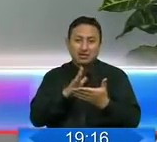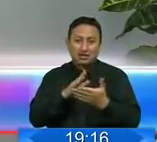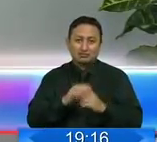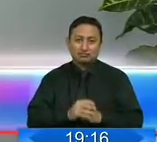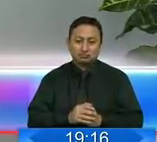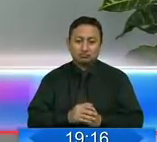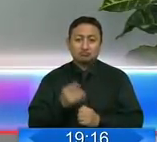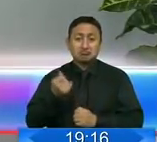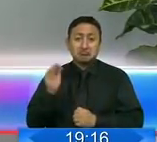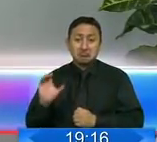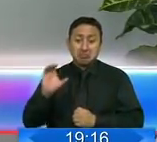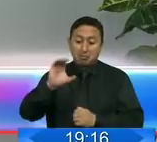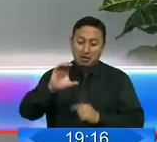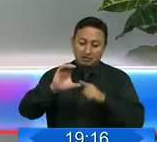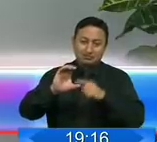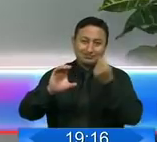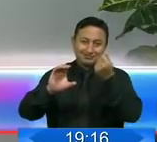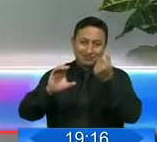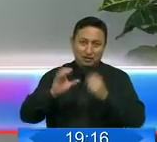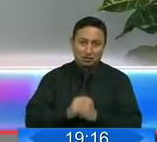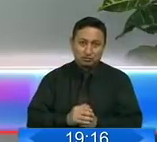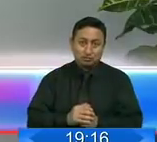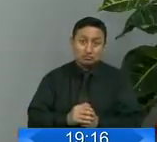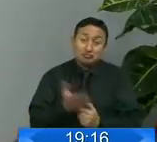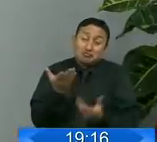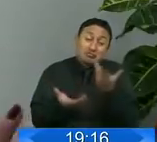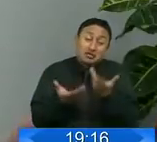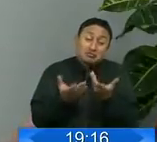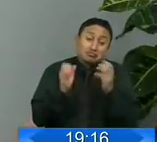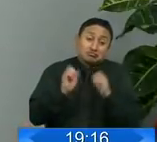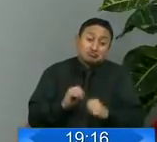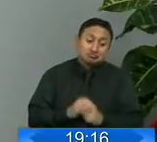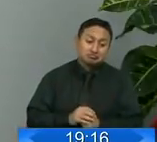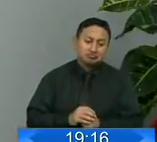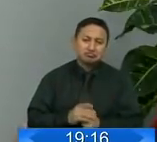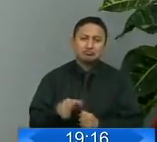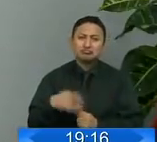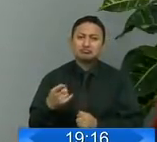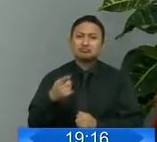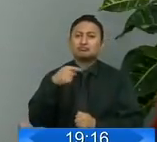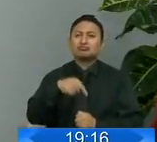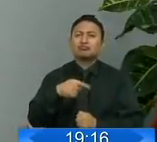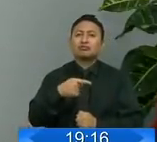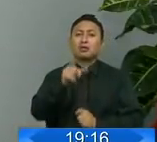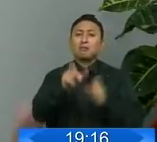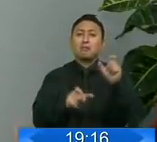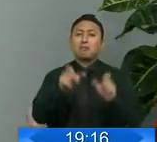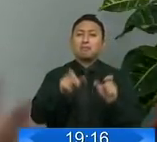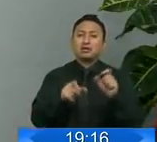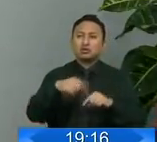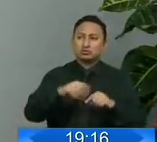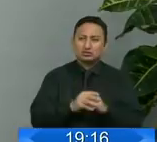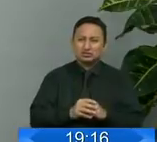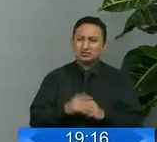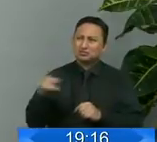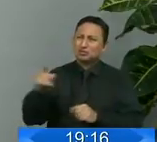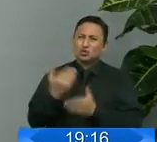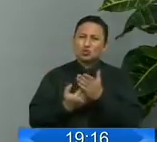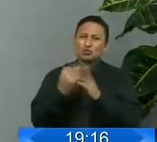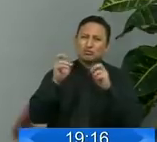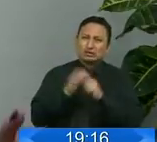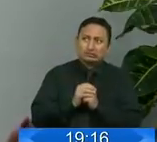inversiones económicas. Y quizá, bueno, también existe esta situación de que la gente le tiene un poco de temor a este tema